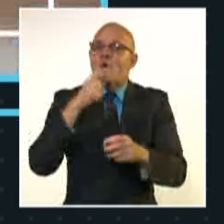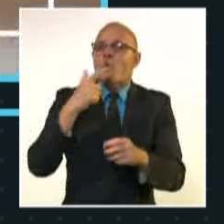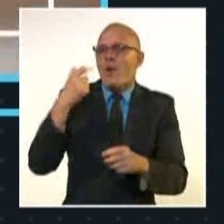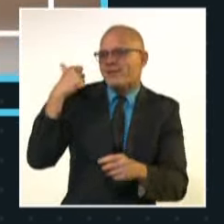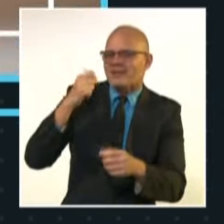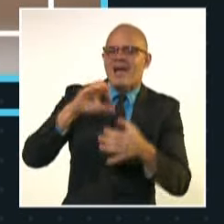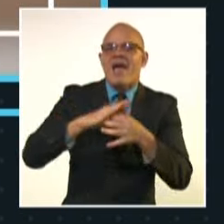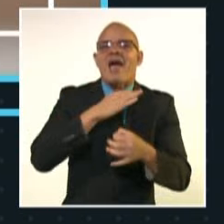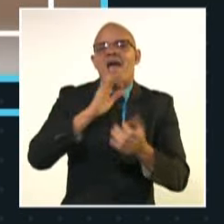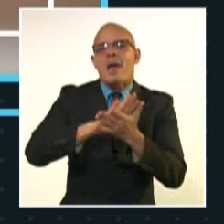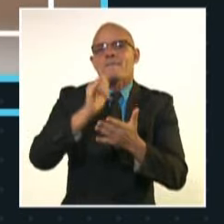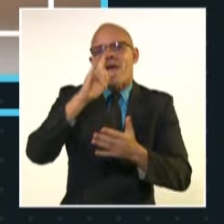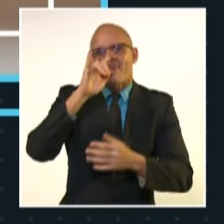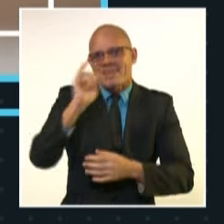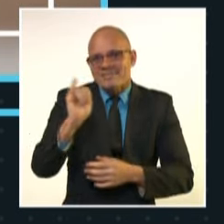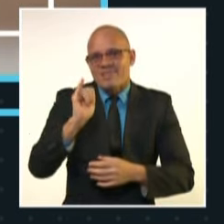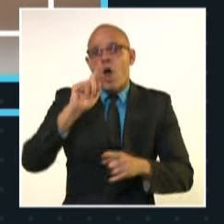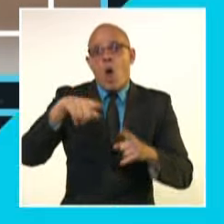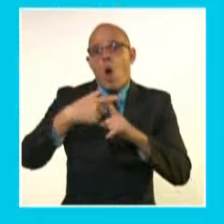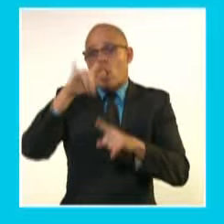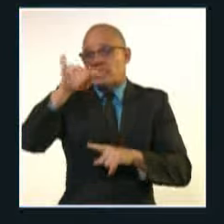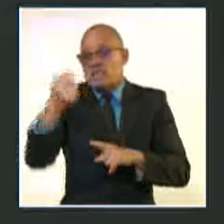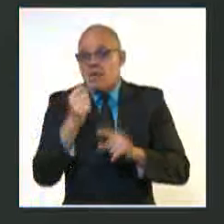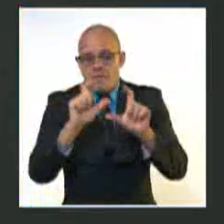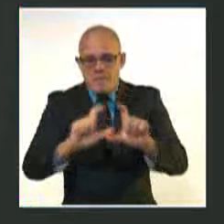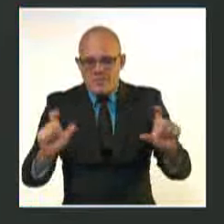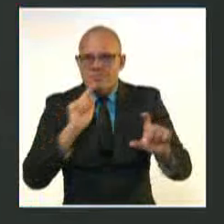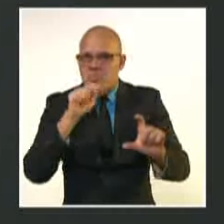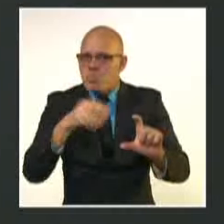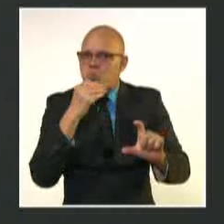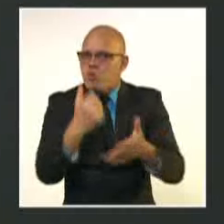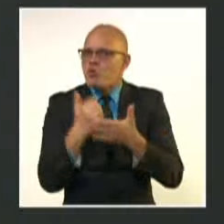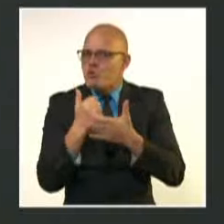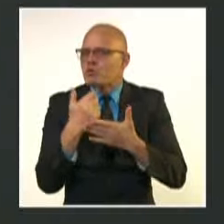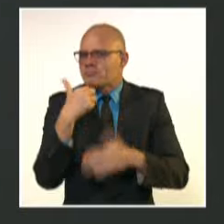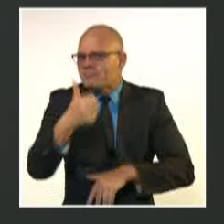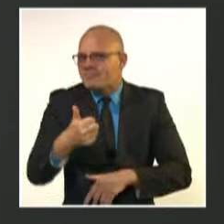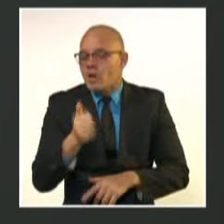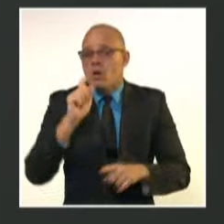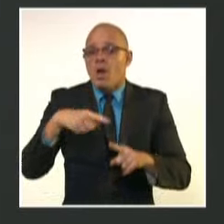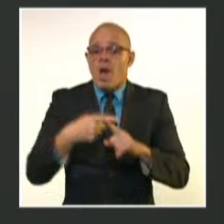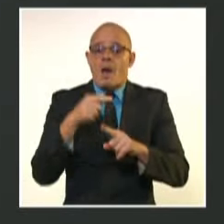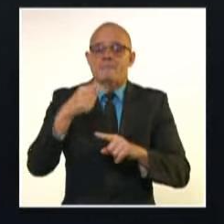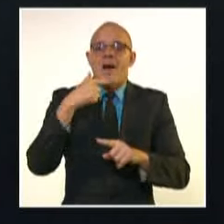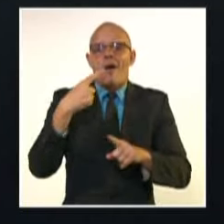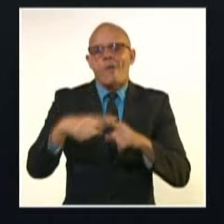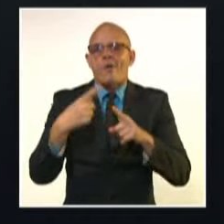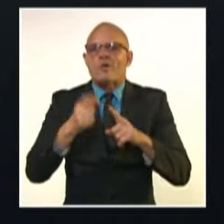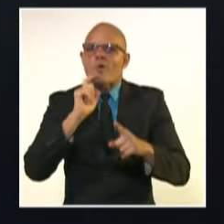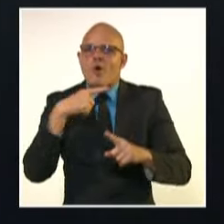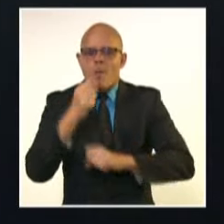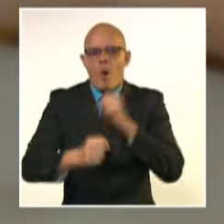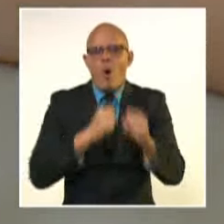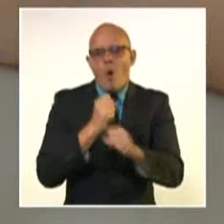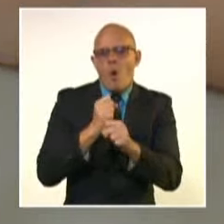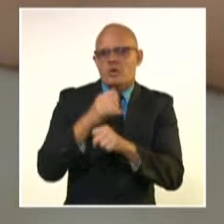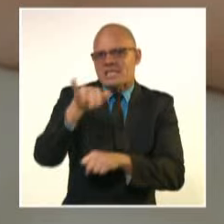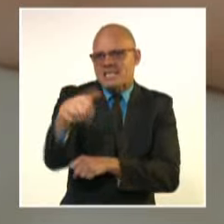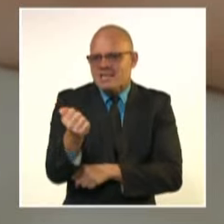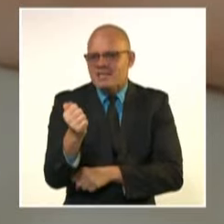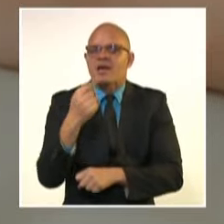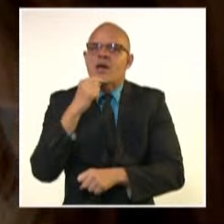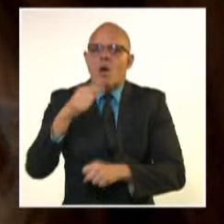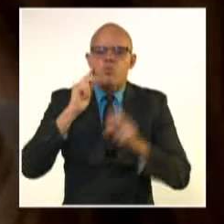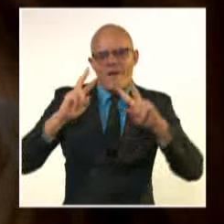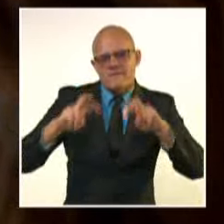y el modo IA entre sus opciones más destacadas. A la vez, la creación de modelos de lenguaje basados en inteligencia artificial y